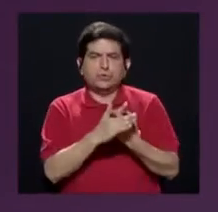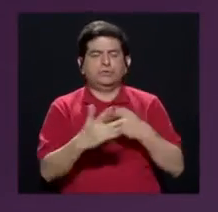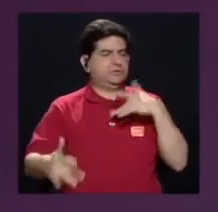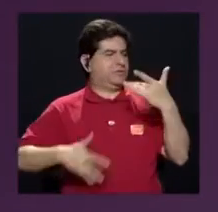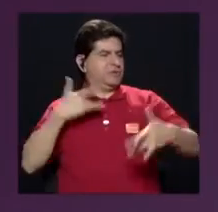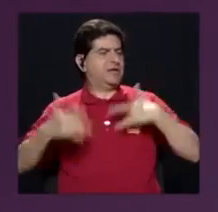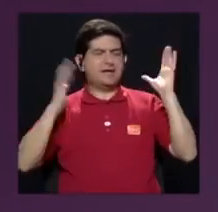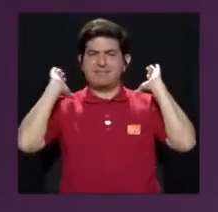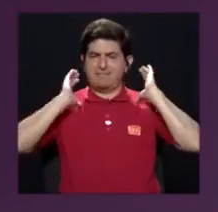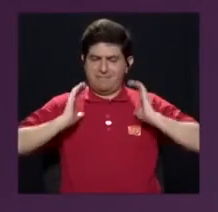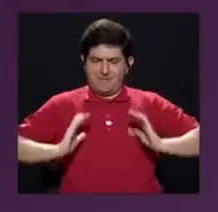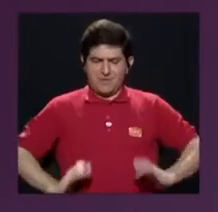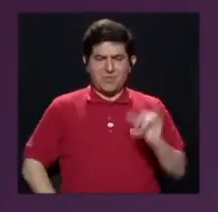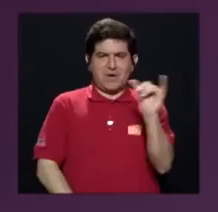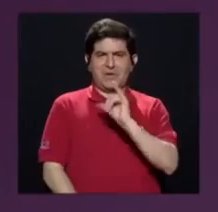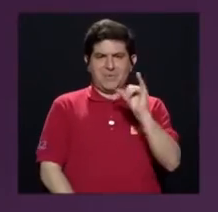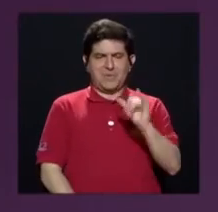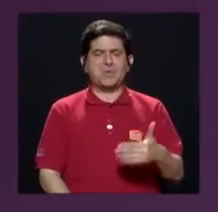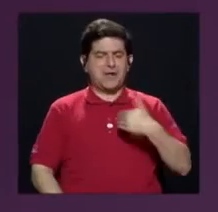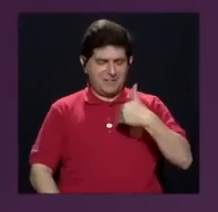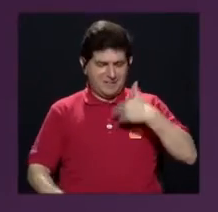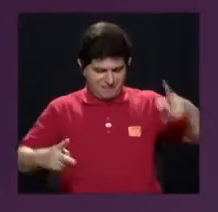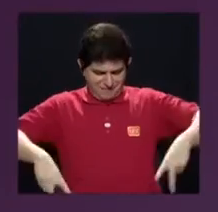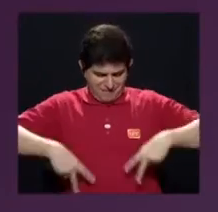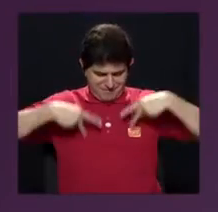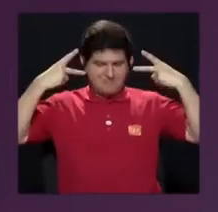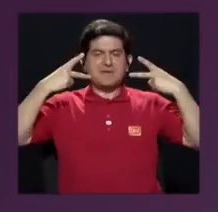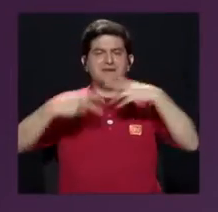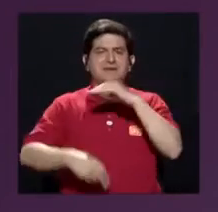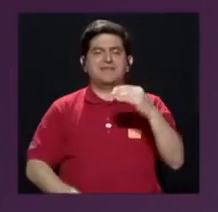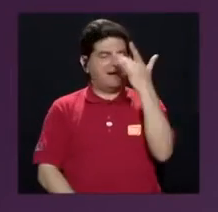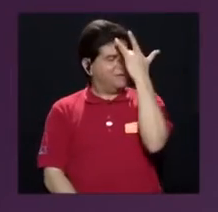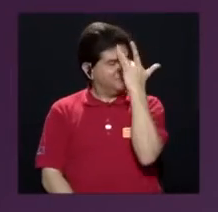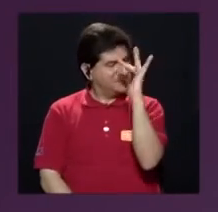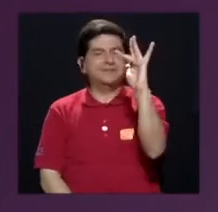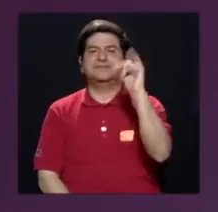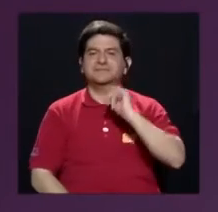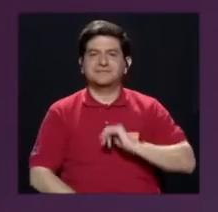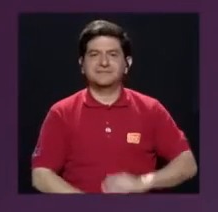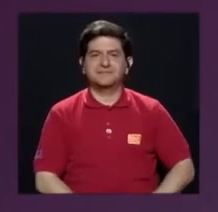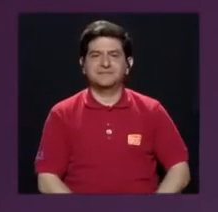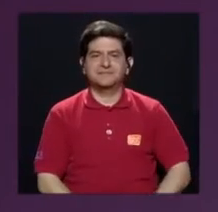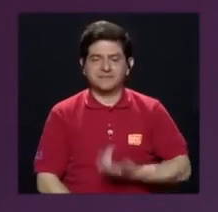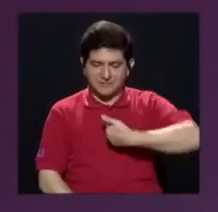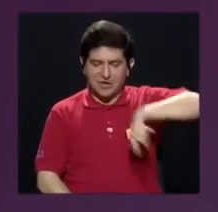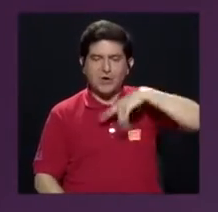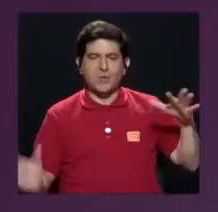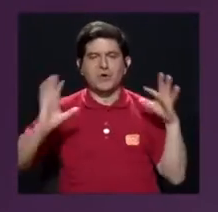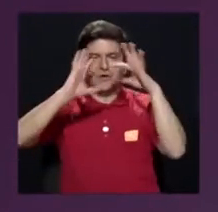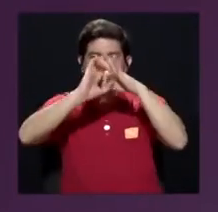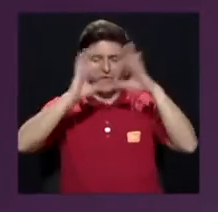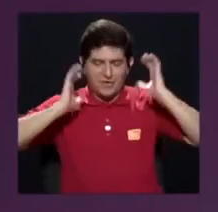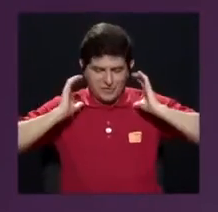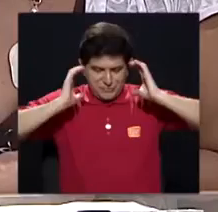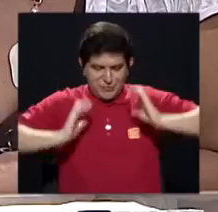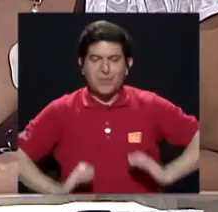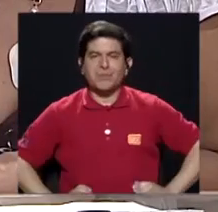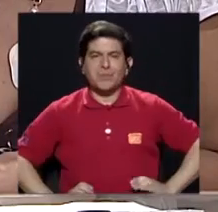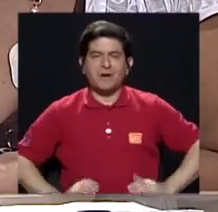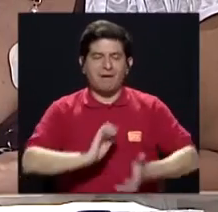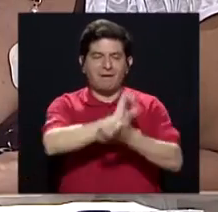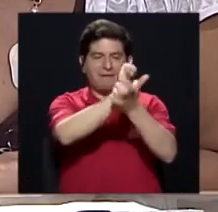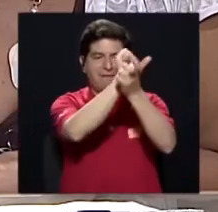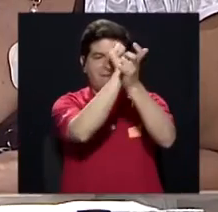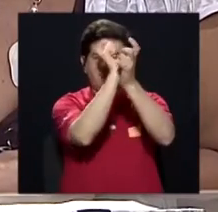sentir que nuestros cuerpos también son vivos y también son inteligentes, nuestra relación con el cuerpo va a ir